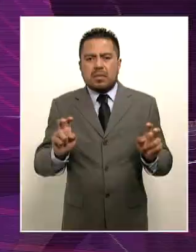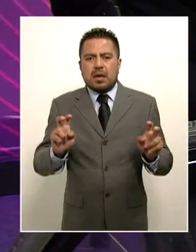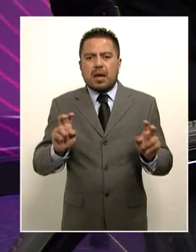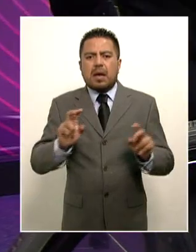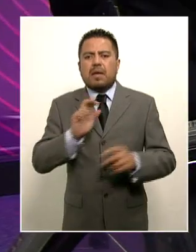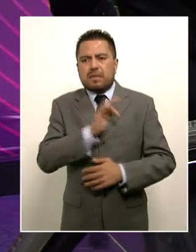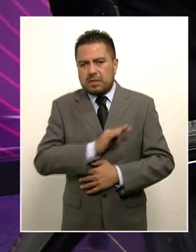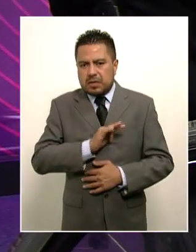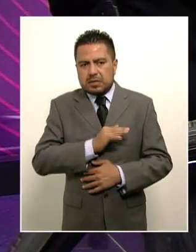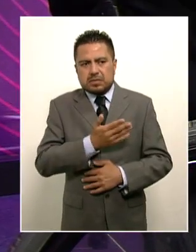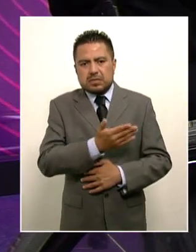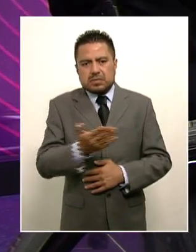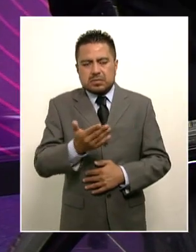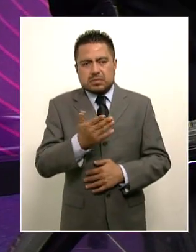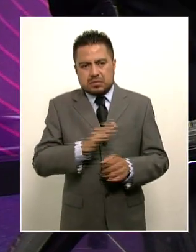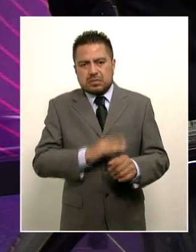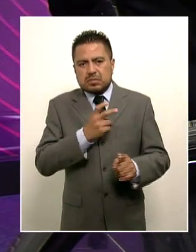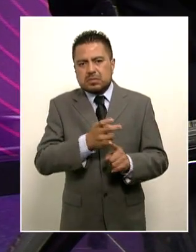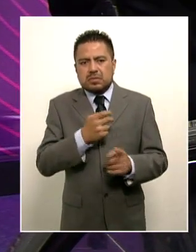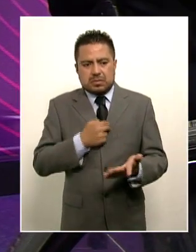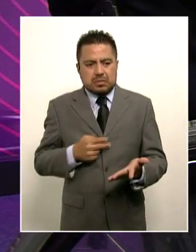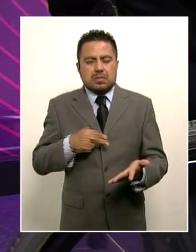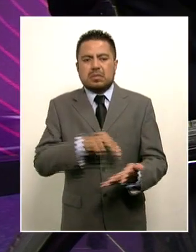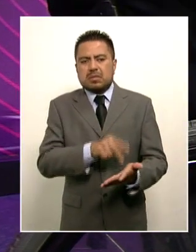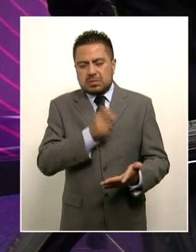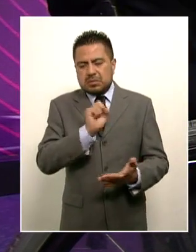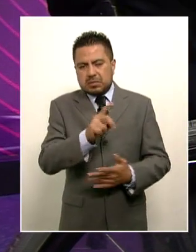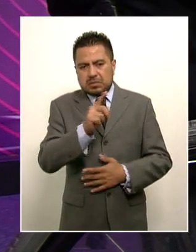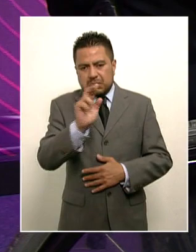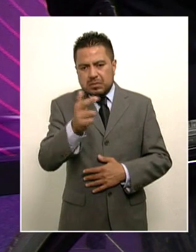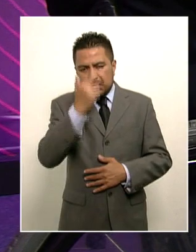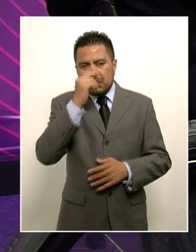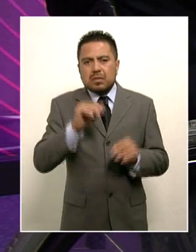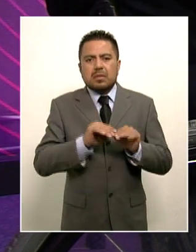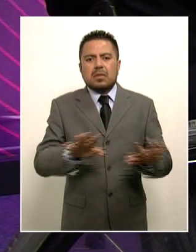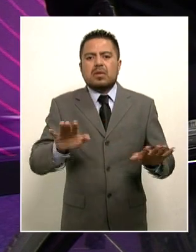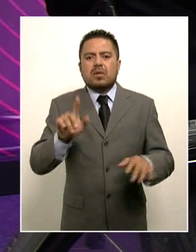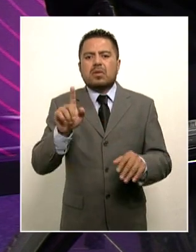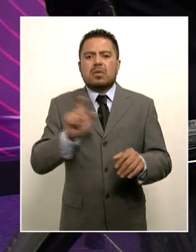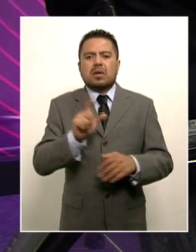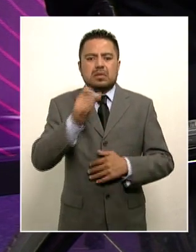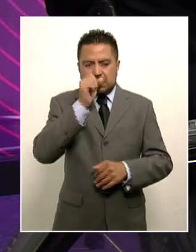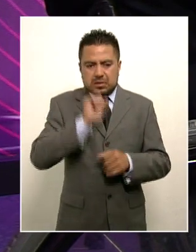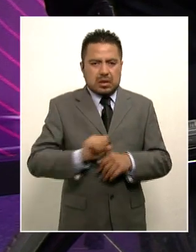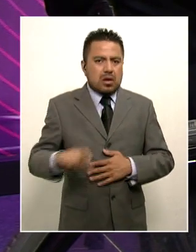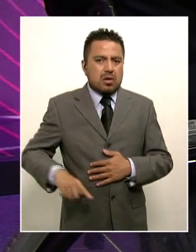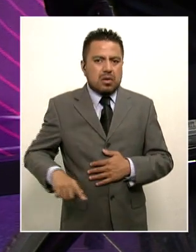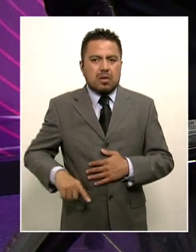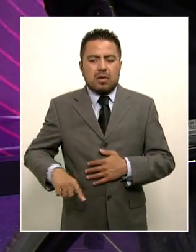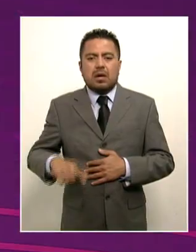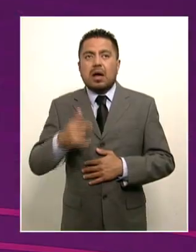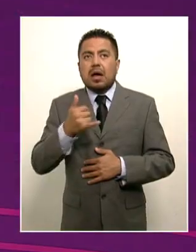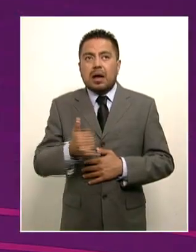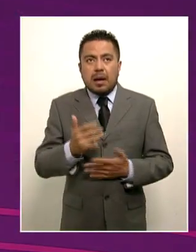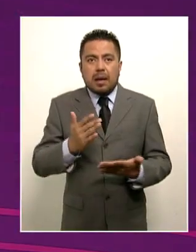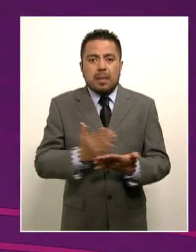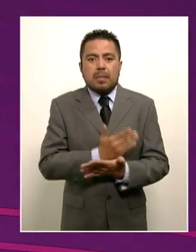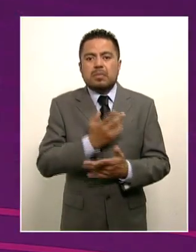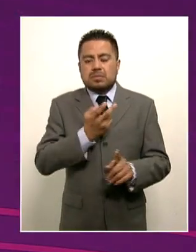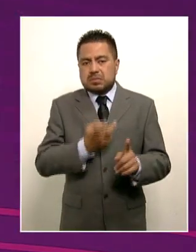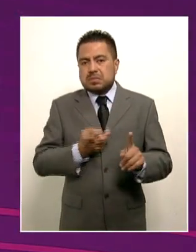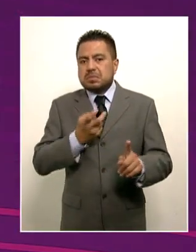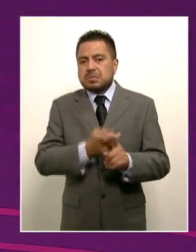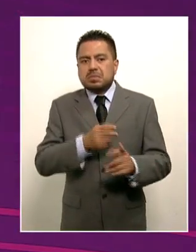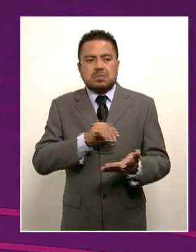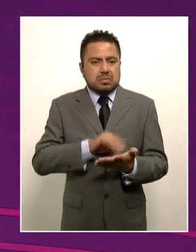los felicito por eso, por cierto. Estuve ahí presente cuando lo dieron a conocer en la Secretaría de Gobernación y